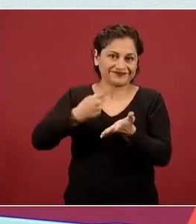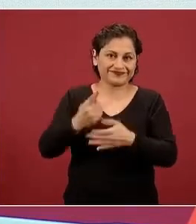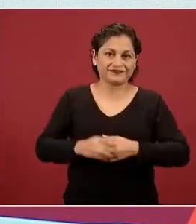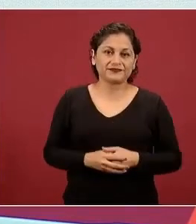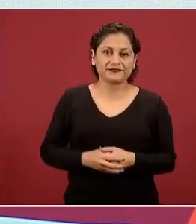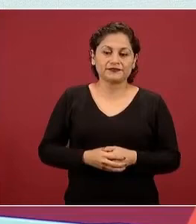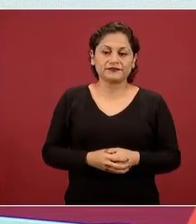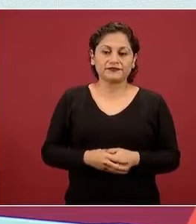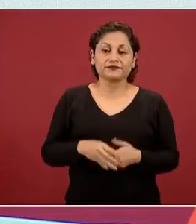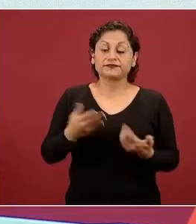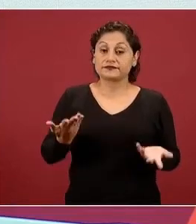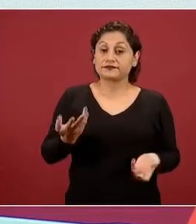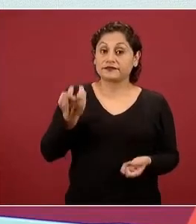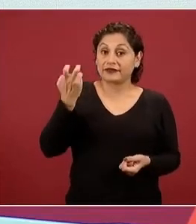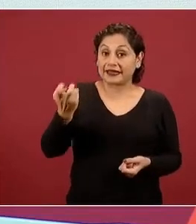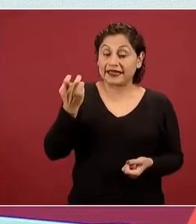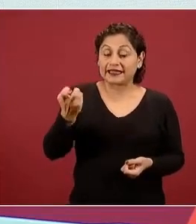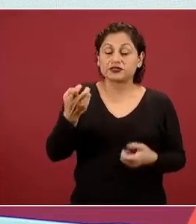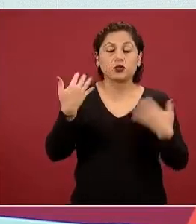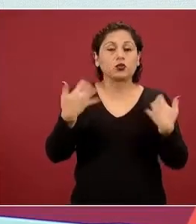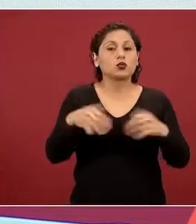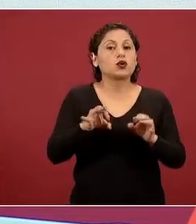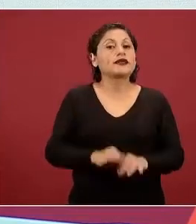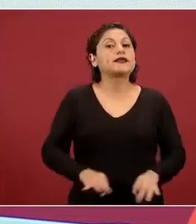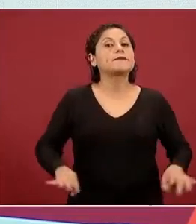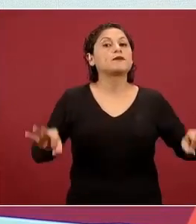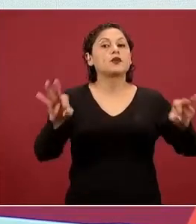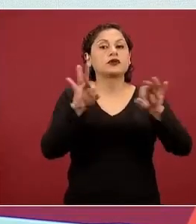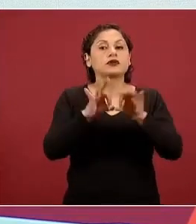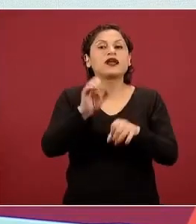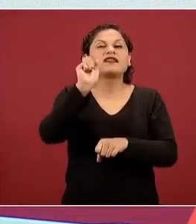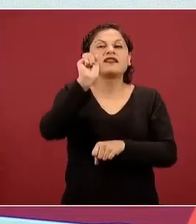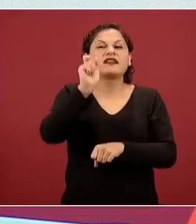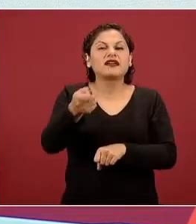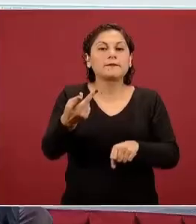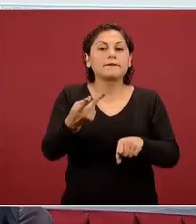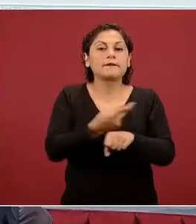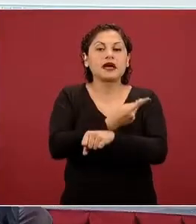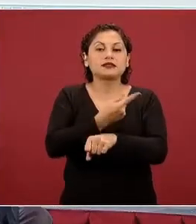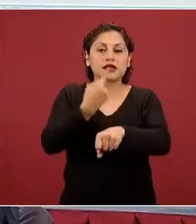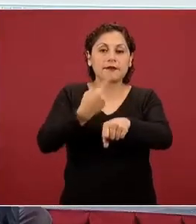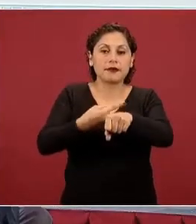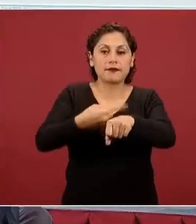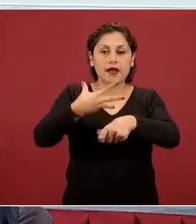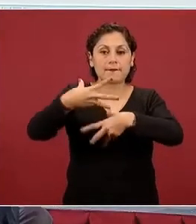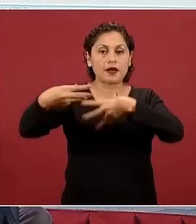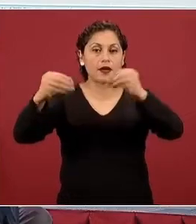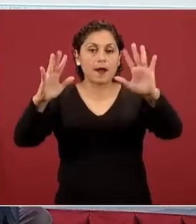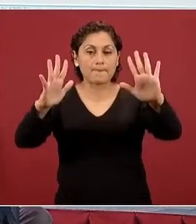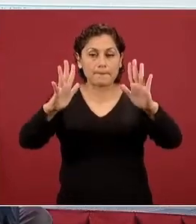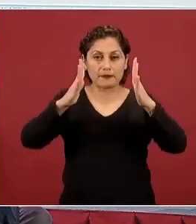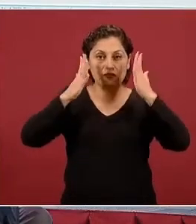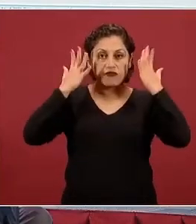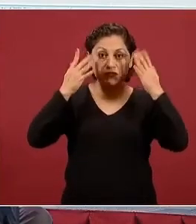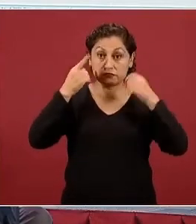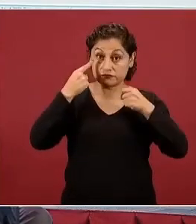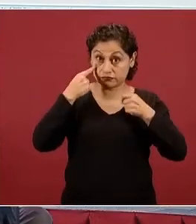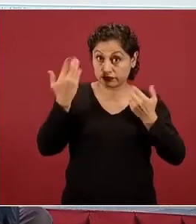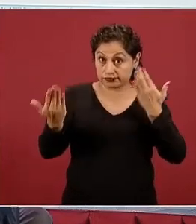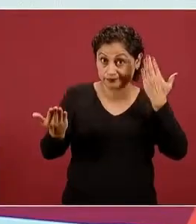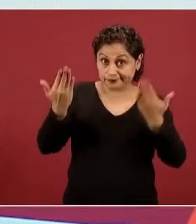un elemento importante a considerar, que es la velocidad de propagación. Comparen, por favor,